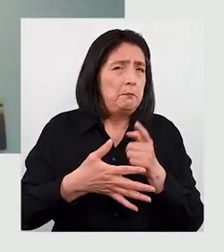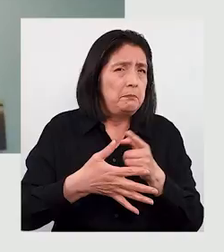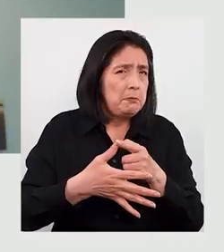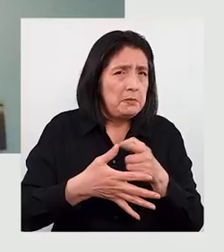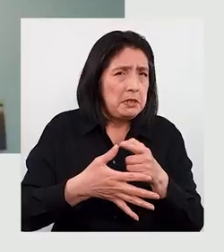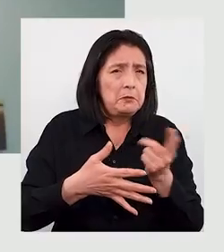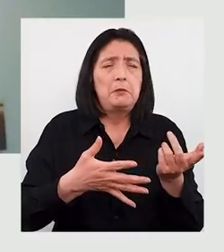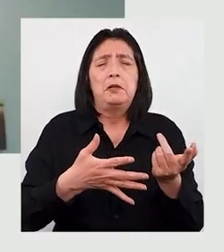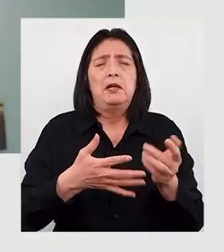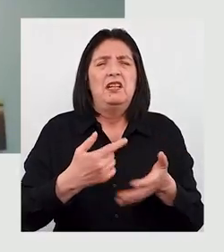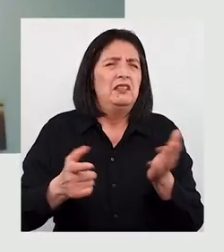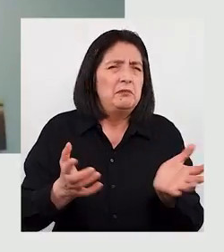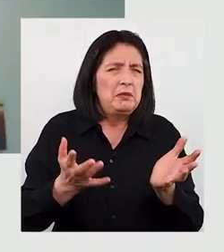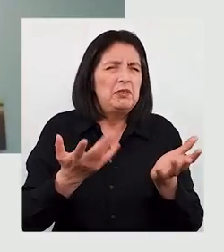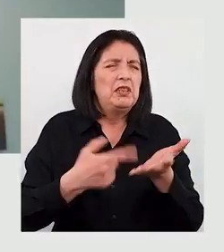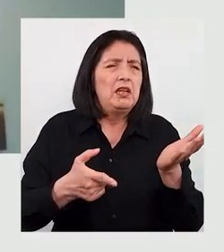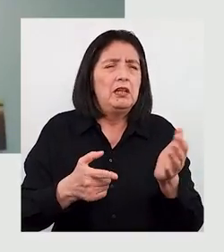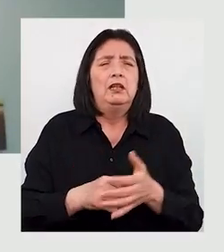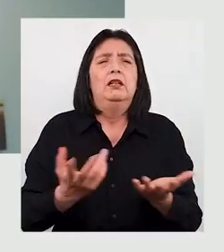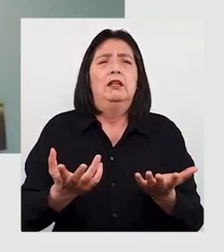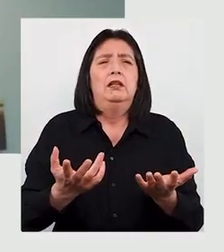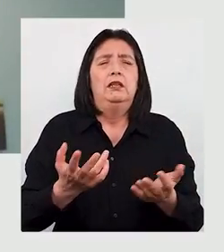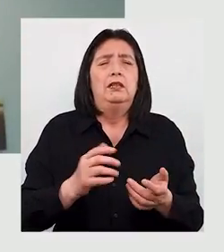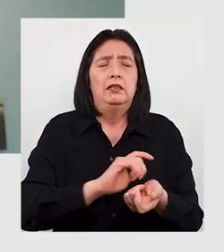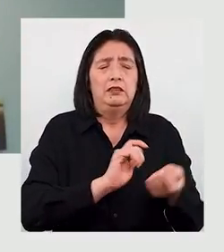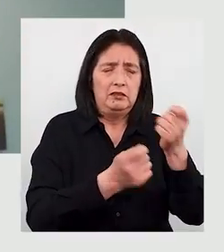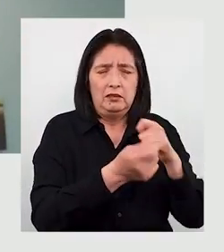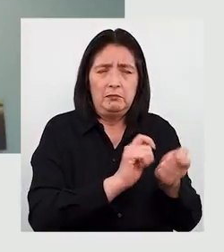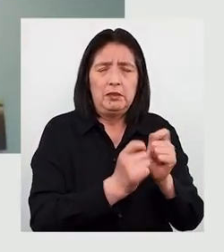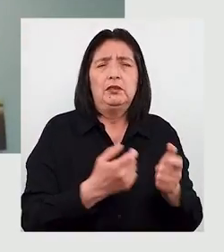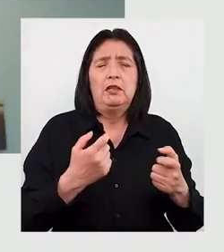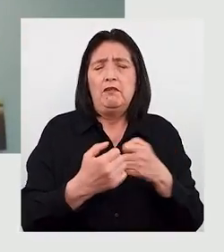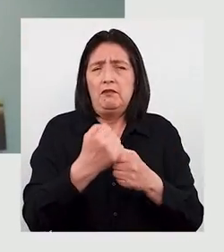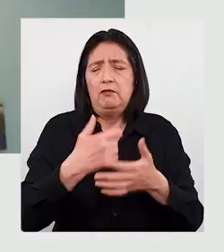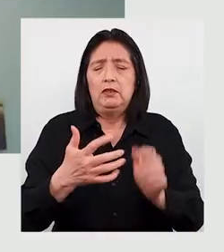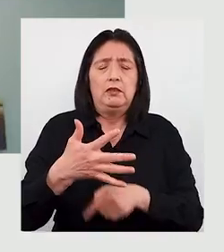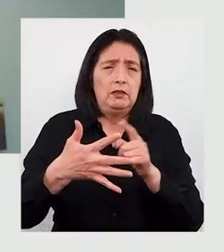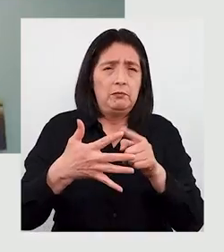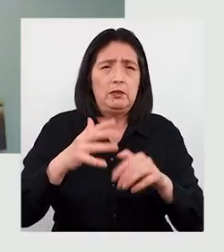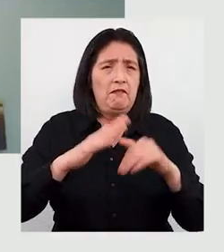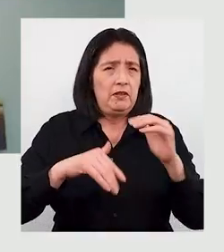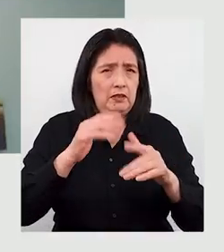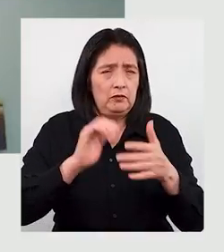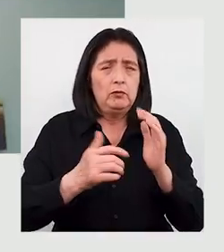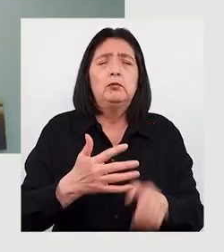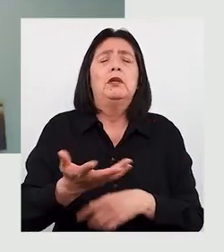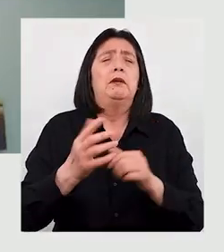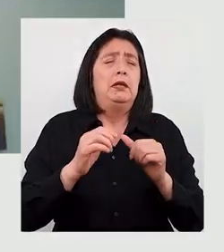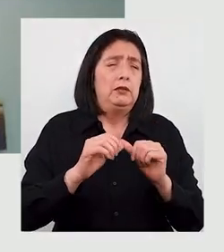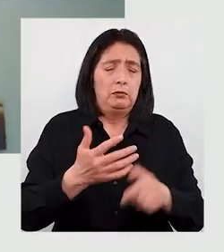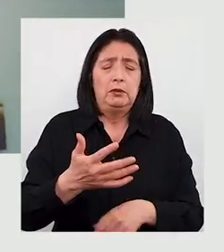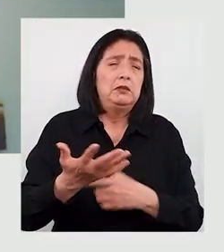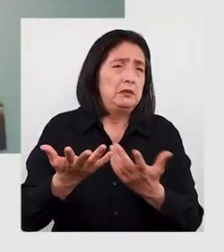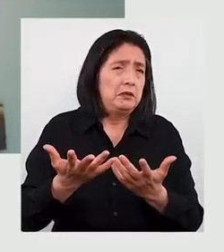primer sector dinamizador, las energías renovables. Luego, infraestructura resiliente